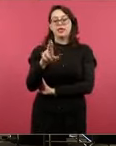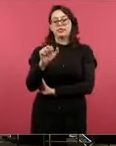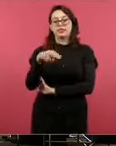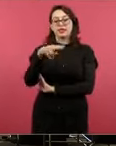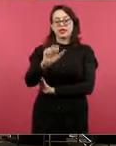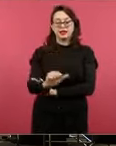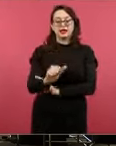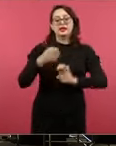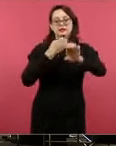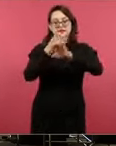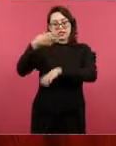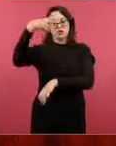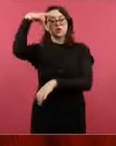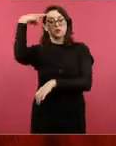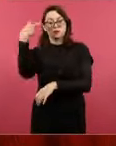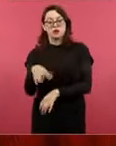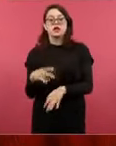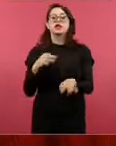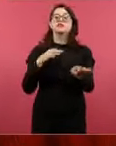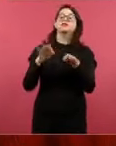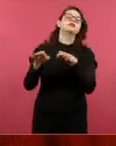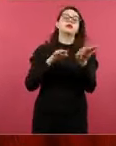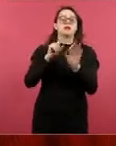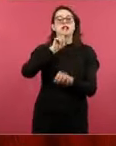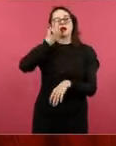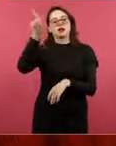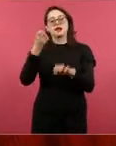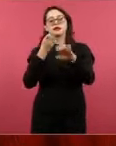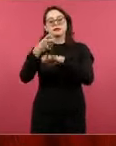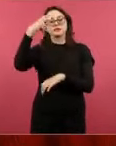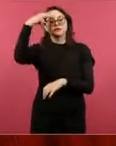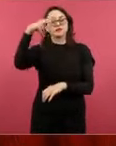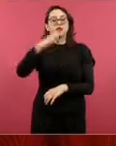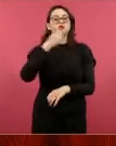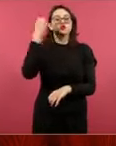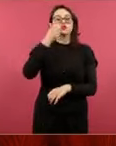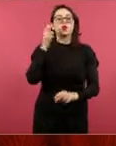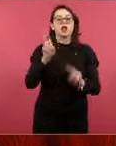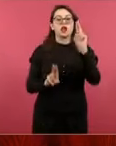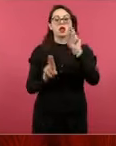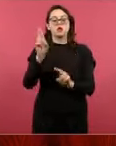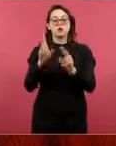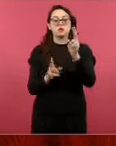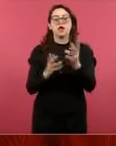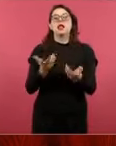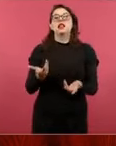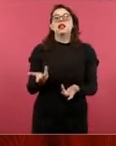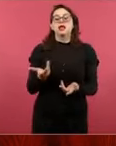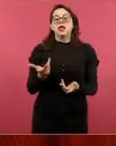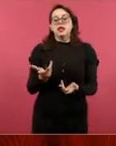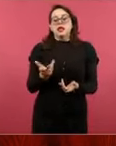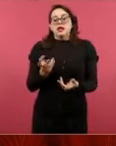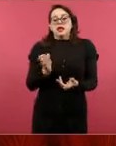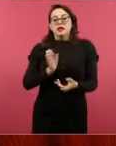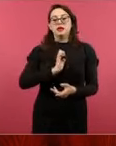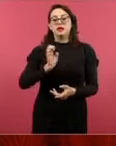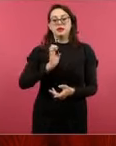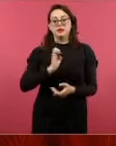del Estado de México, trabaja en el Estado de México, en la Escuela Normal de Educación Física. Es